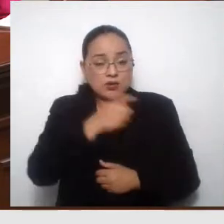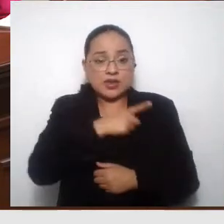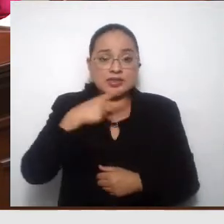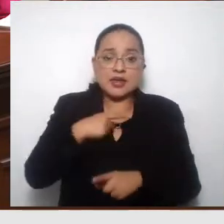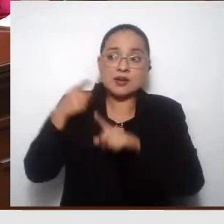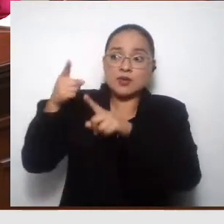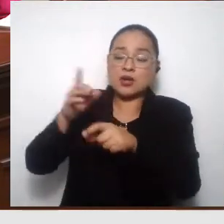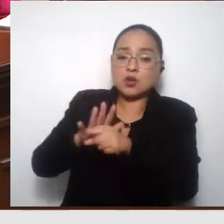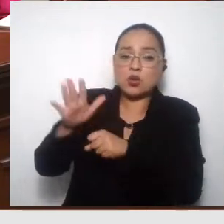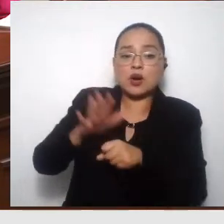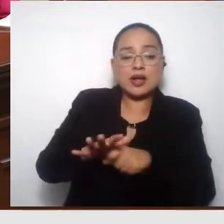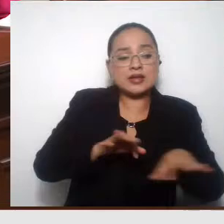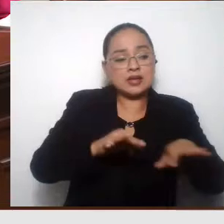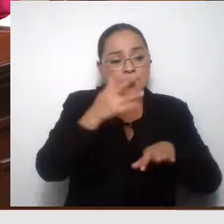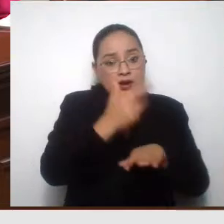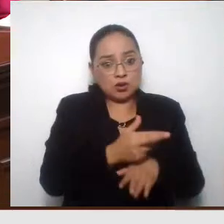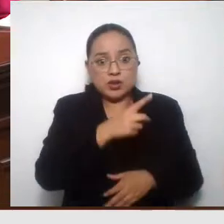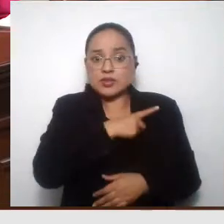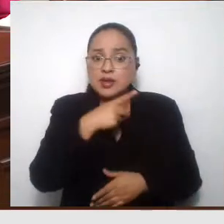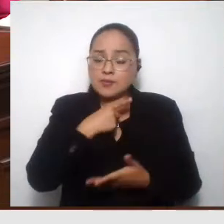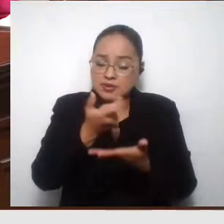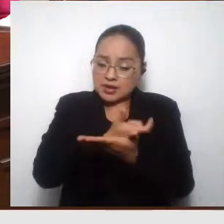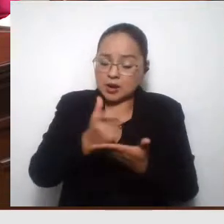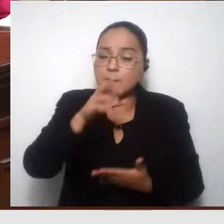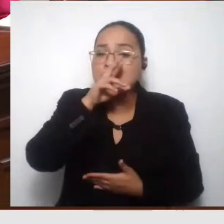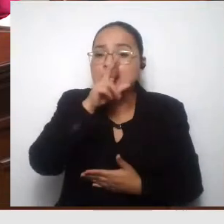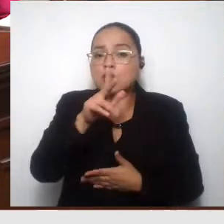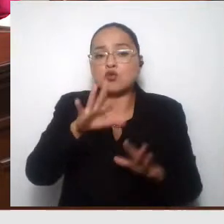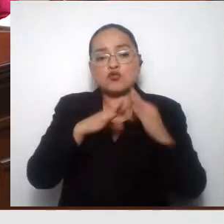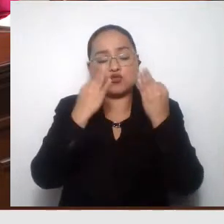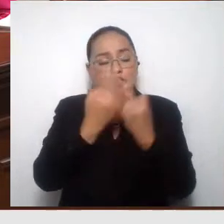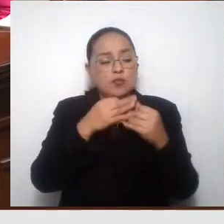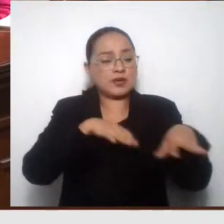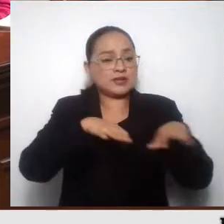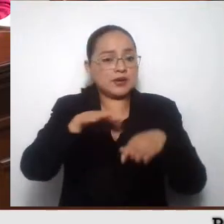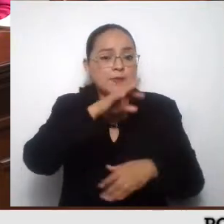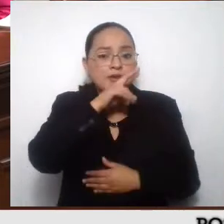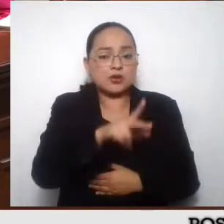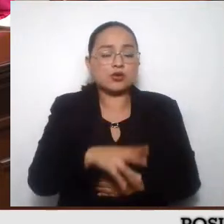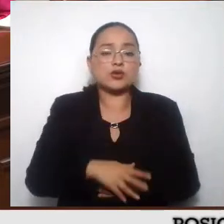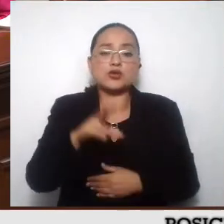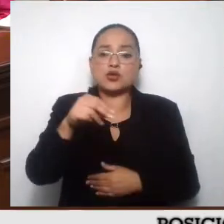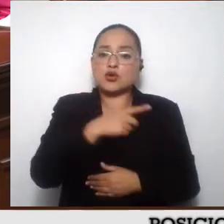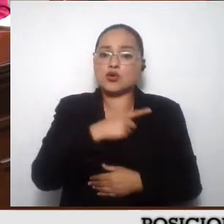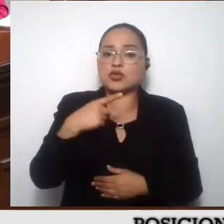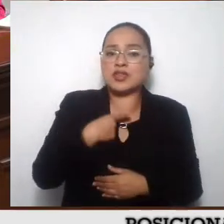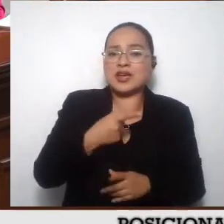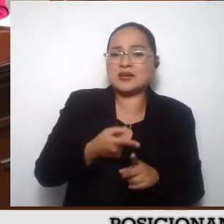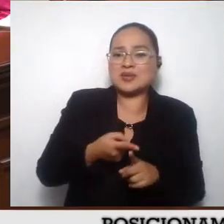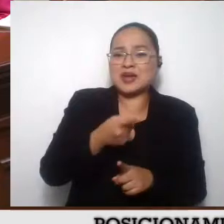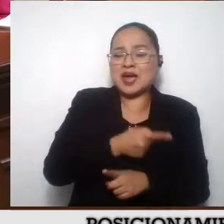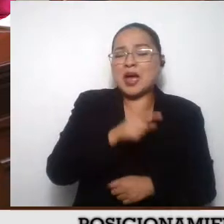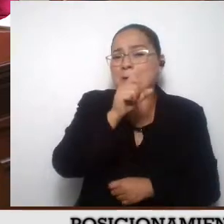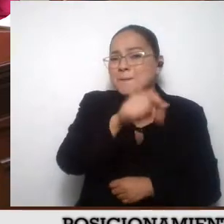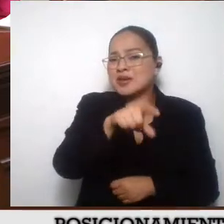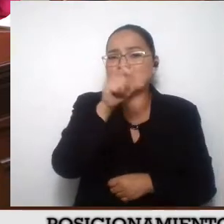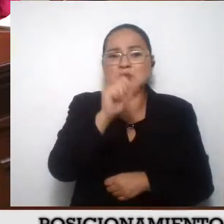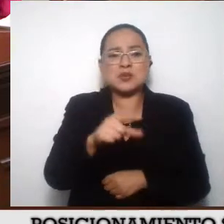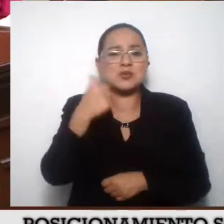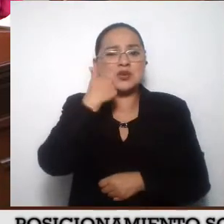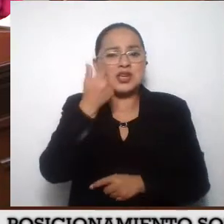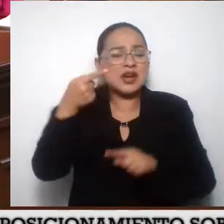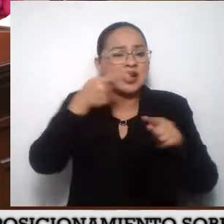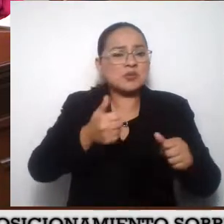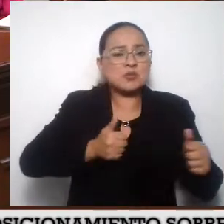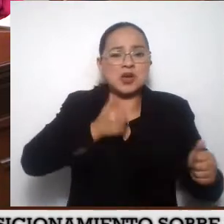clase trabajadora que haya mejores condiciones y no aplicar las políticas con las cuales ellos vienen, donde pues vemos